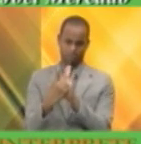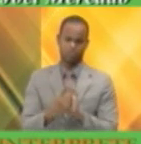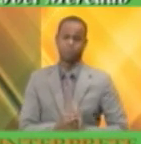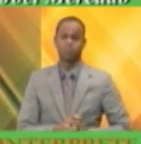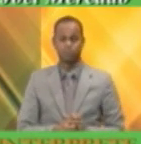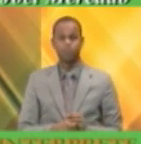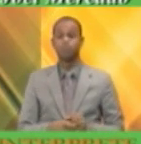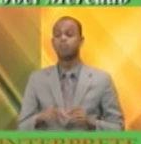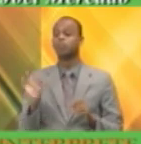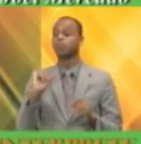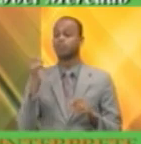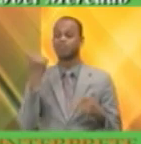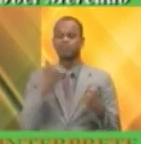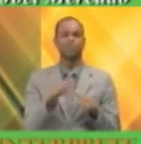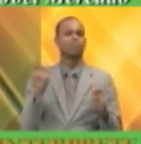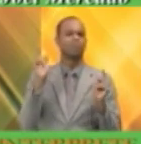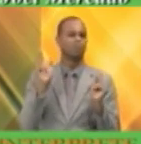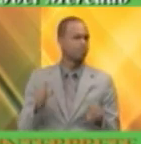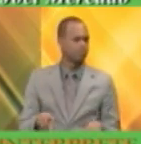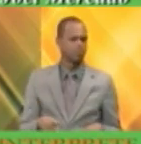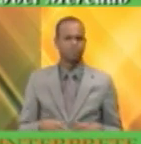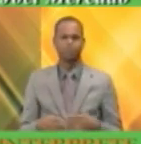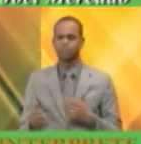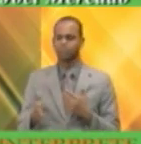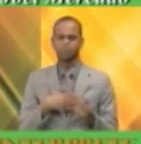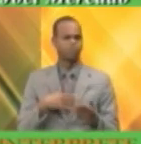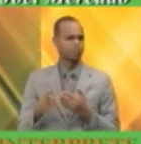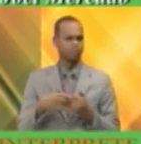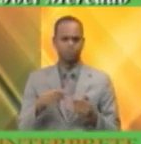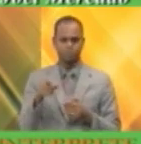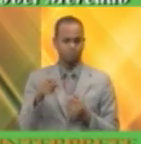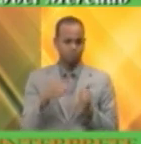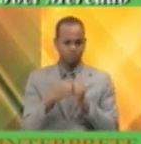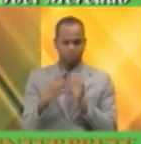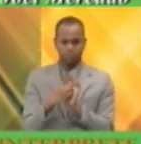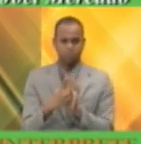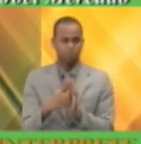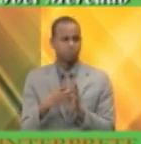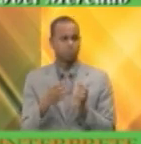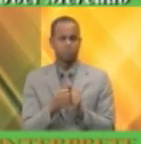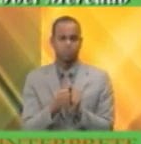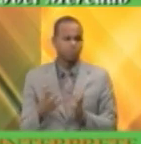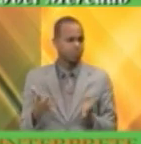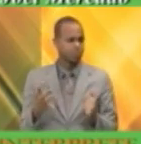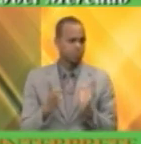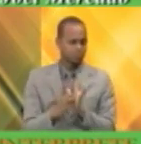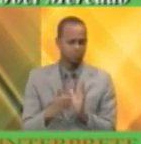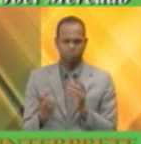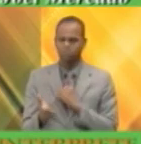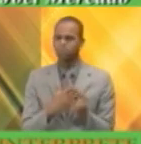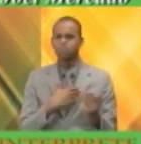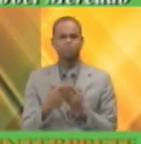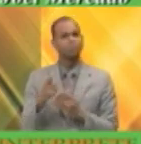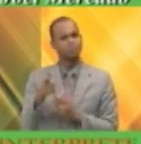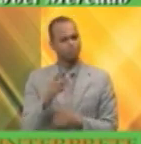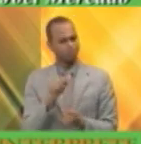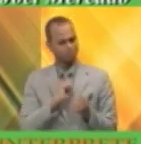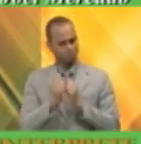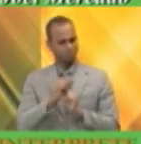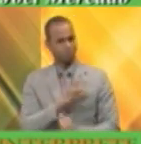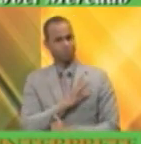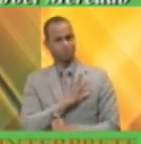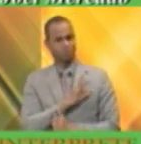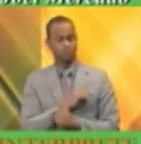para cualquier persona, aún no viviendo con discapacidad. Entonces, dentro de esos planes que